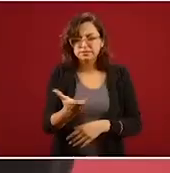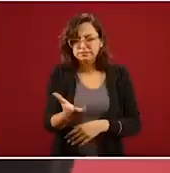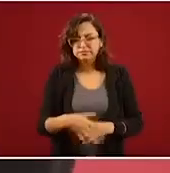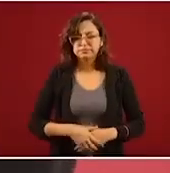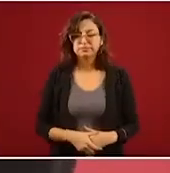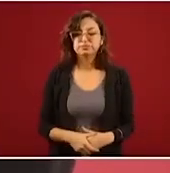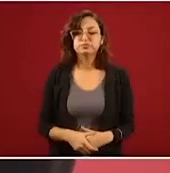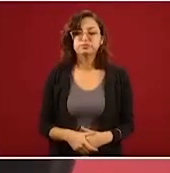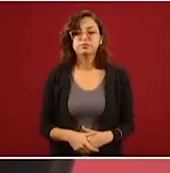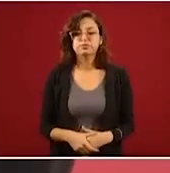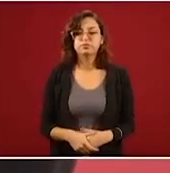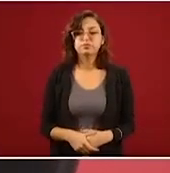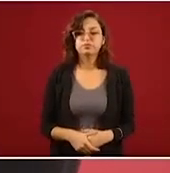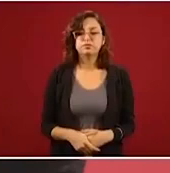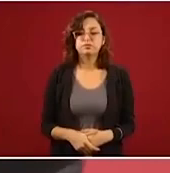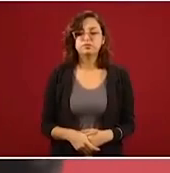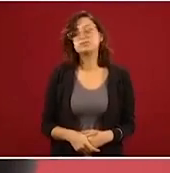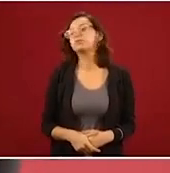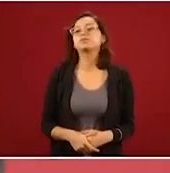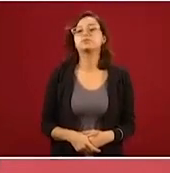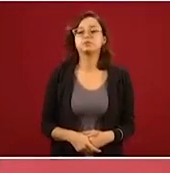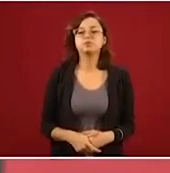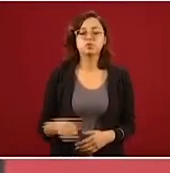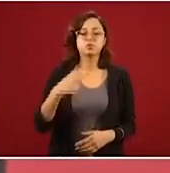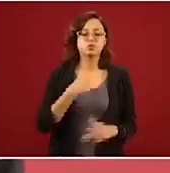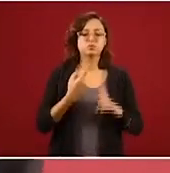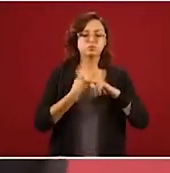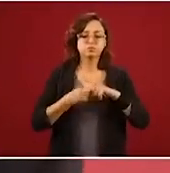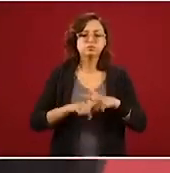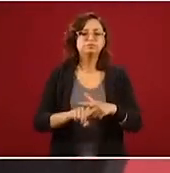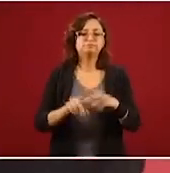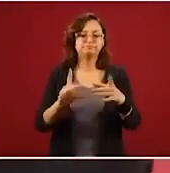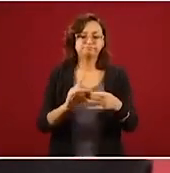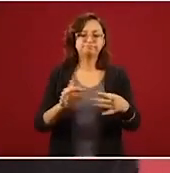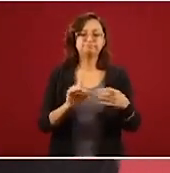yo solo introduzco y le doy la